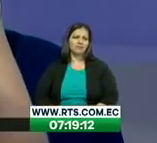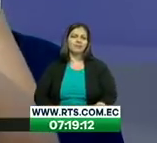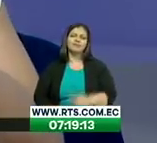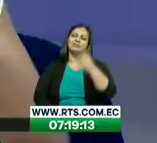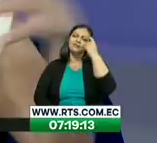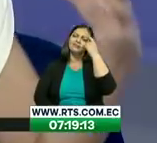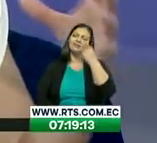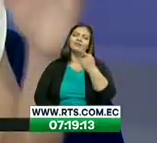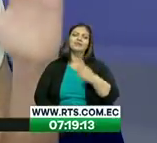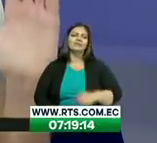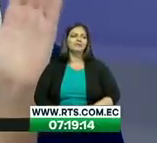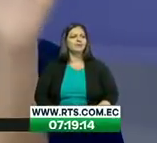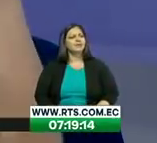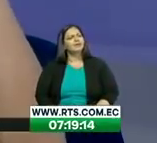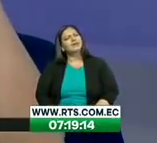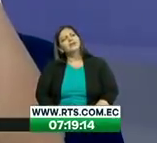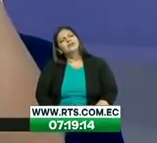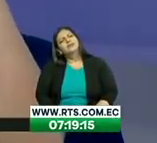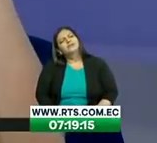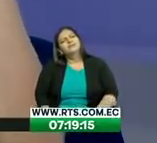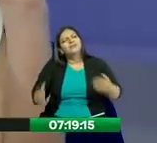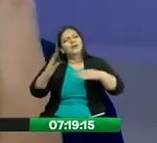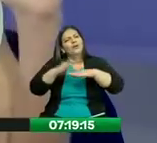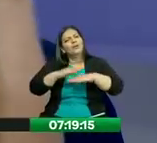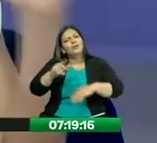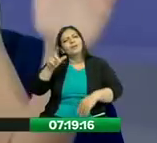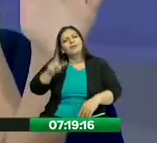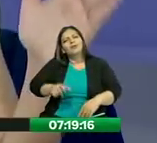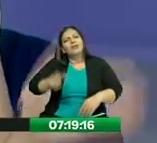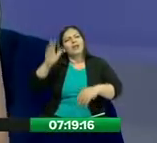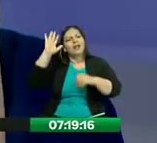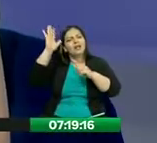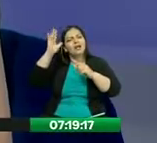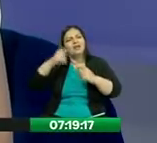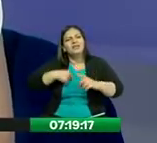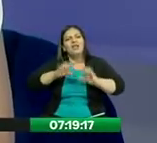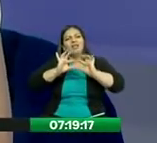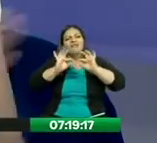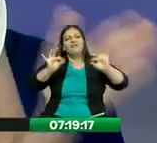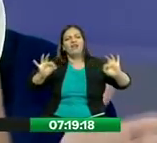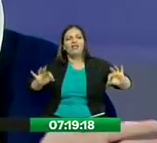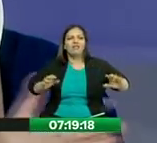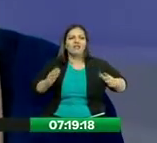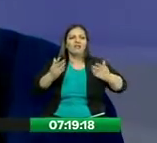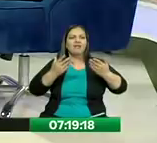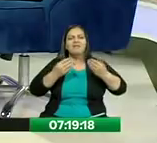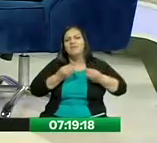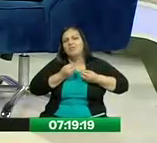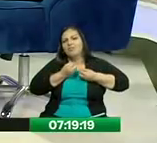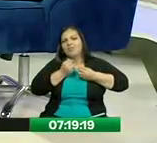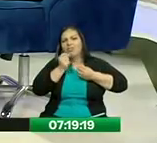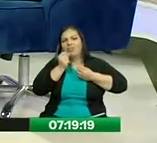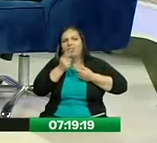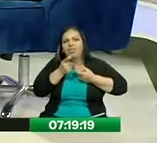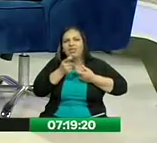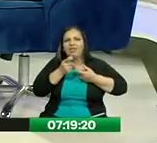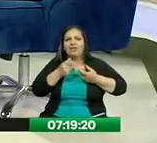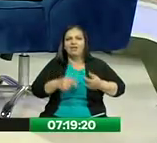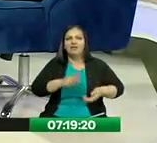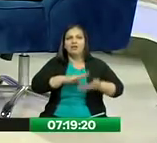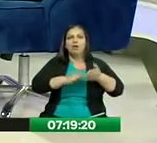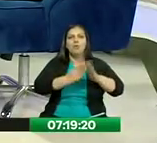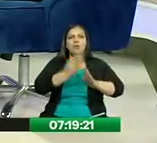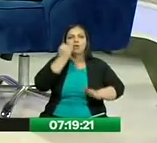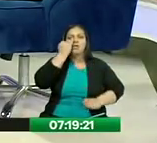discurso se dilata, pero aquí en cambio fueron 5 o 6 palabras que pueden ser lapidarias. Pero no hay mucha susceptibilidad, porque es como que a